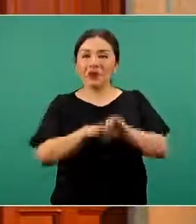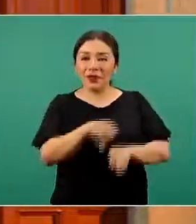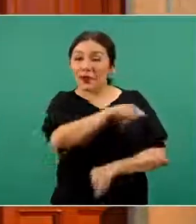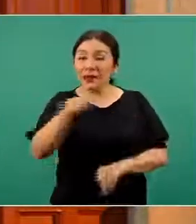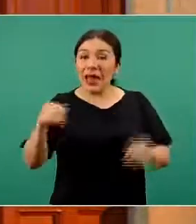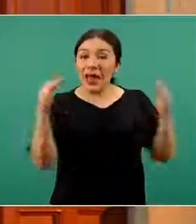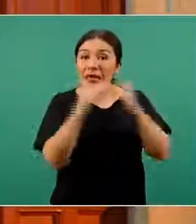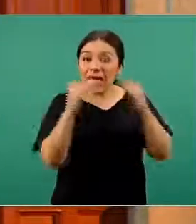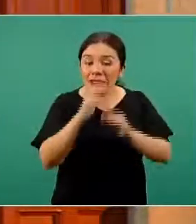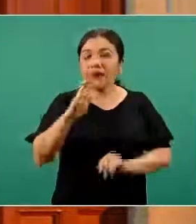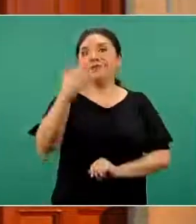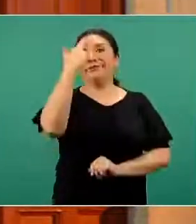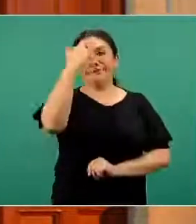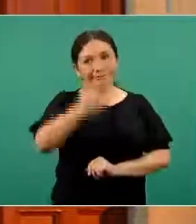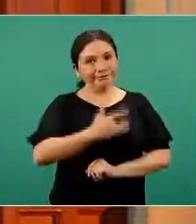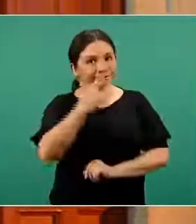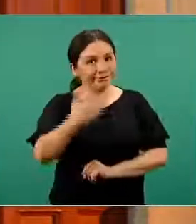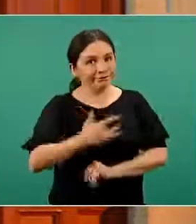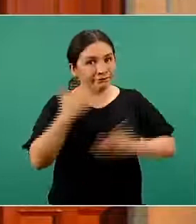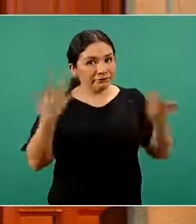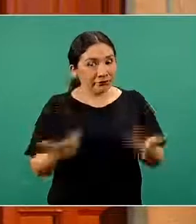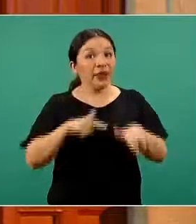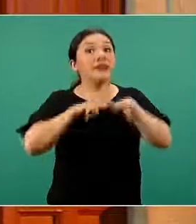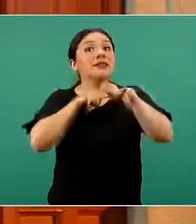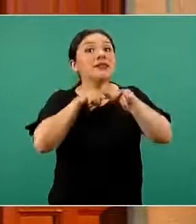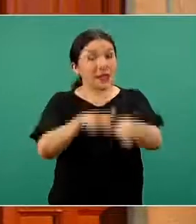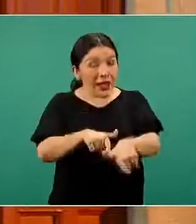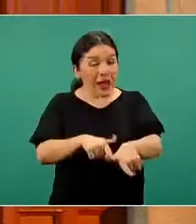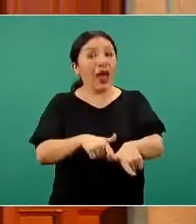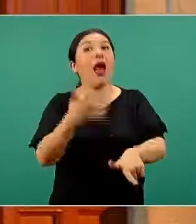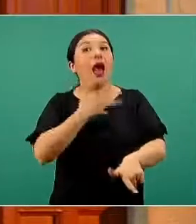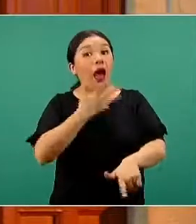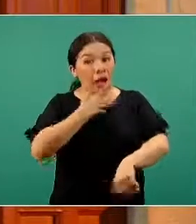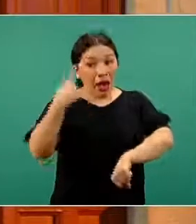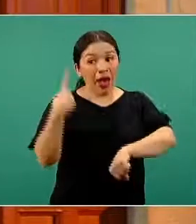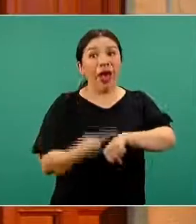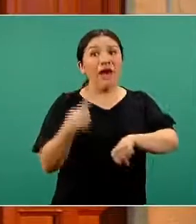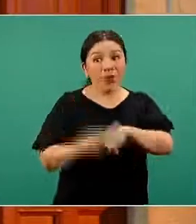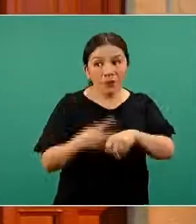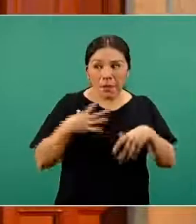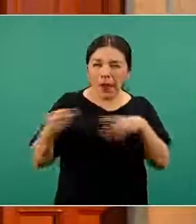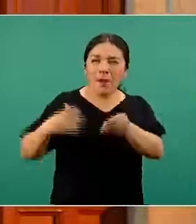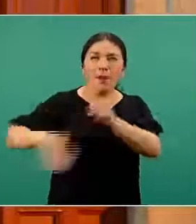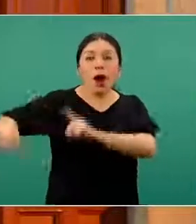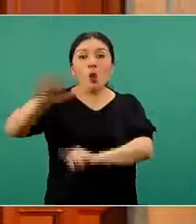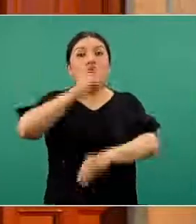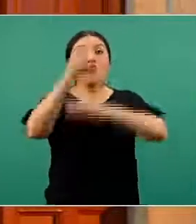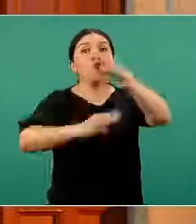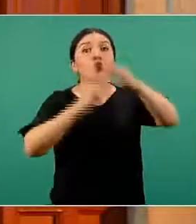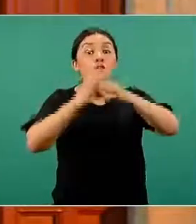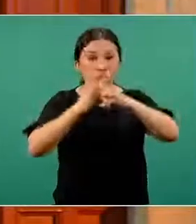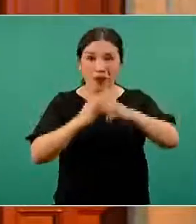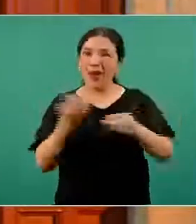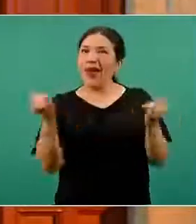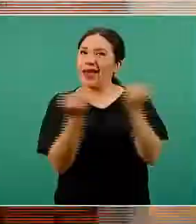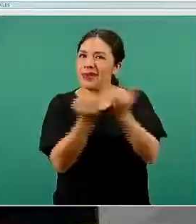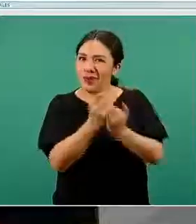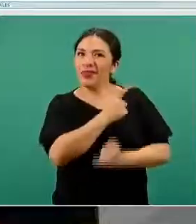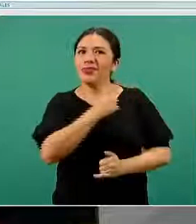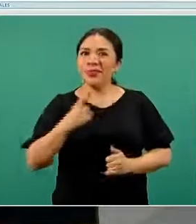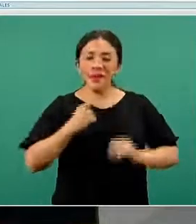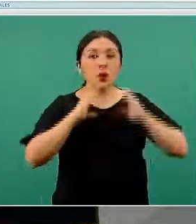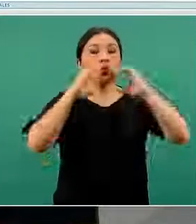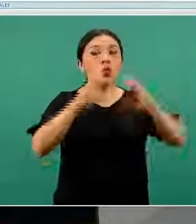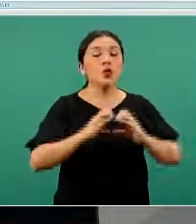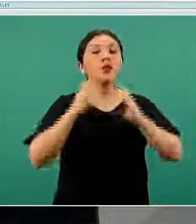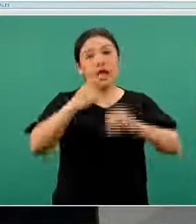en casa recuerden que se continúa con una pandemia a nivel internacional y por lo tanto las medidas de protección,